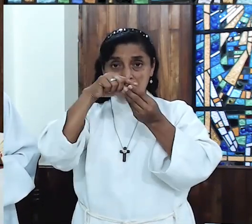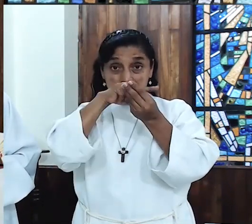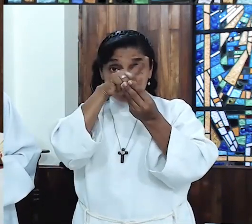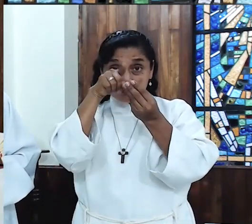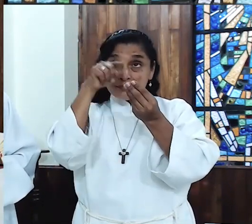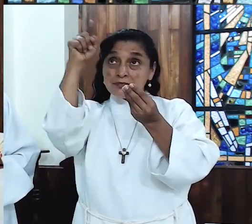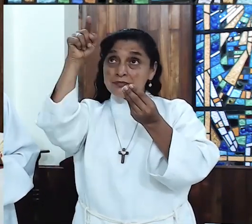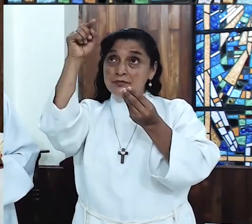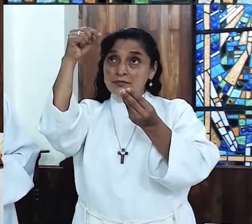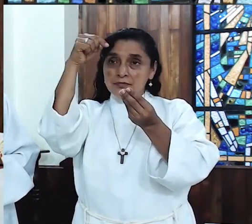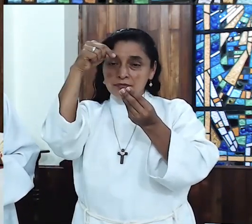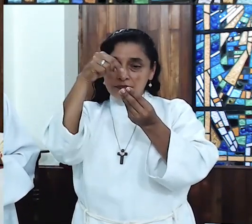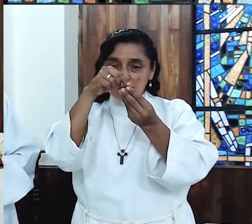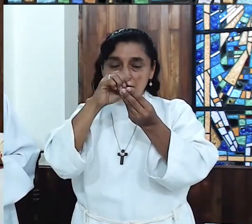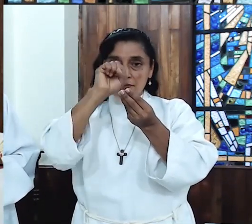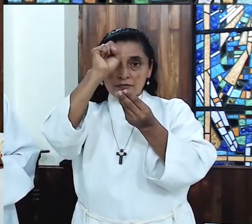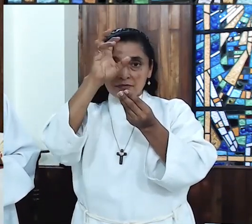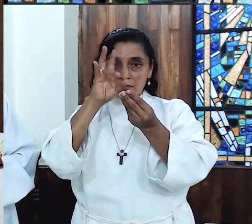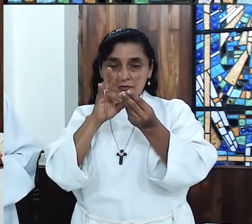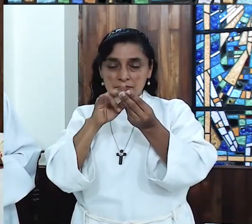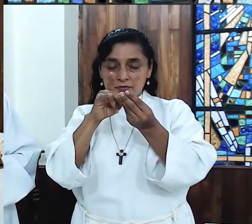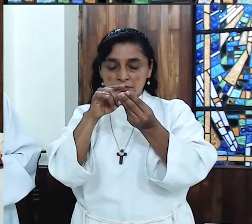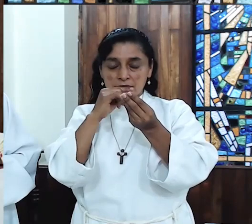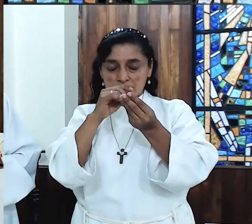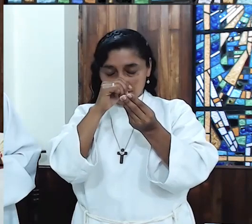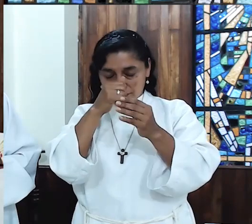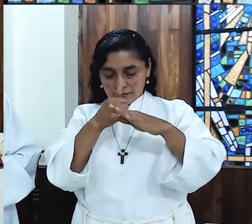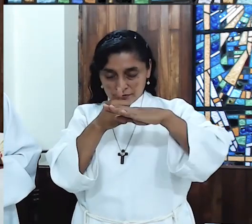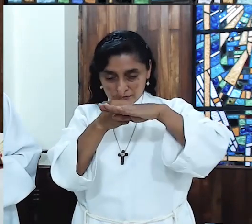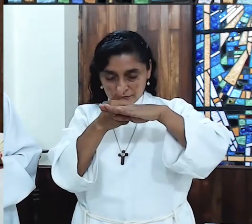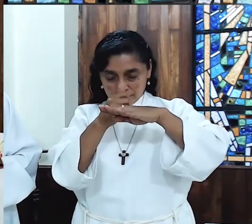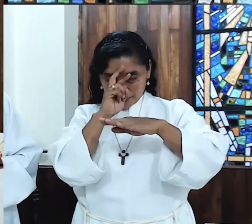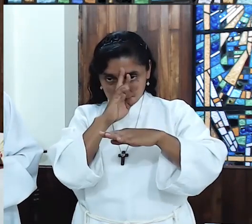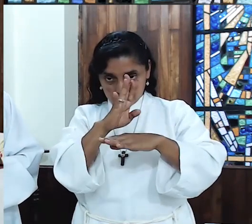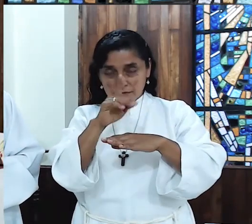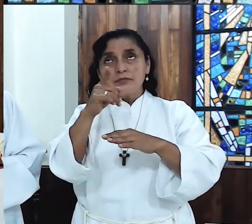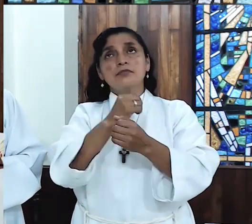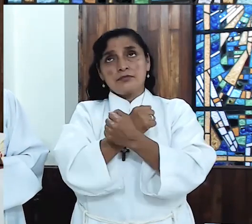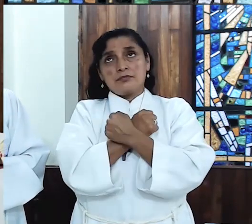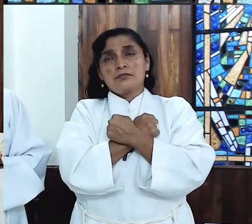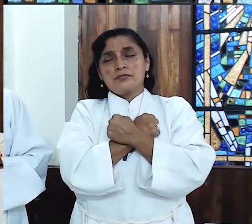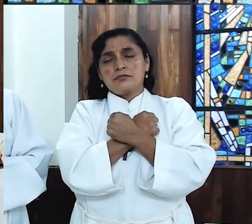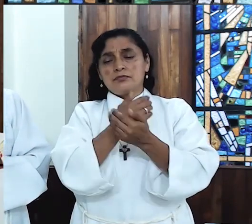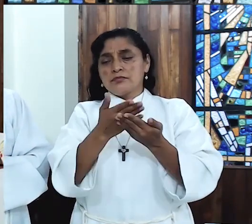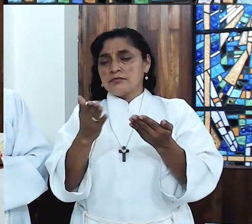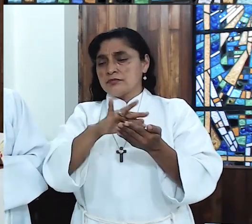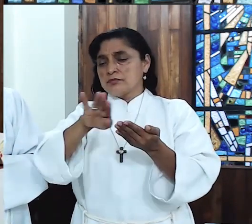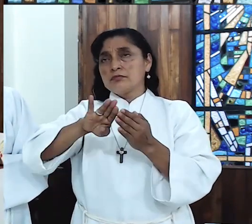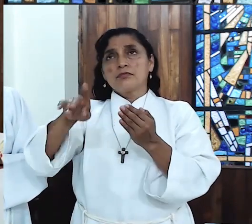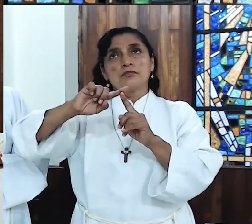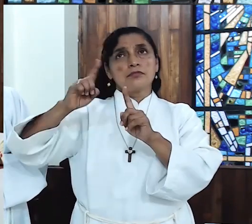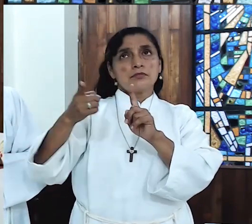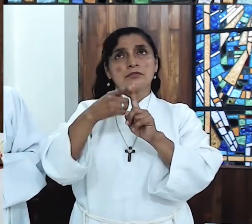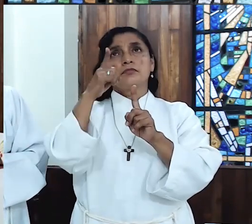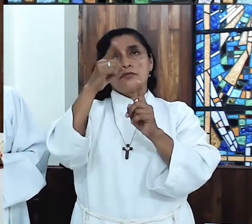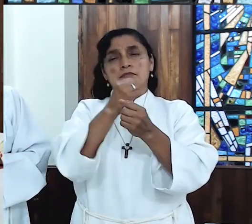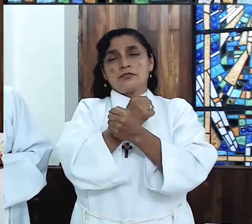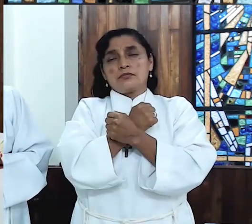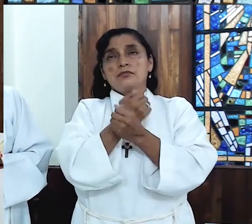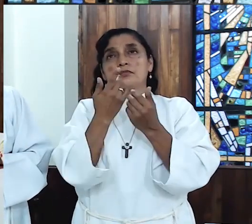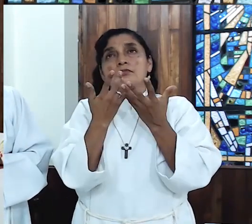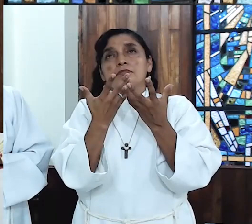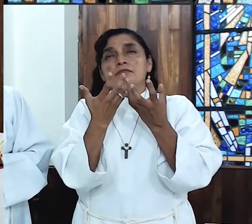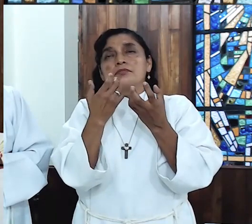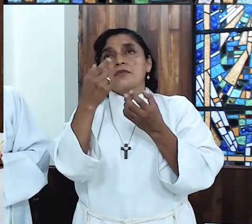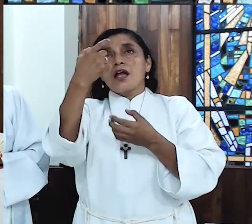Santísimo Sacramento del altar. Te amo sobre todas las cosas. Y deseo ardientemente recibirte dentro